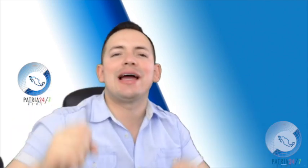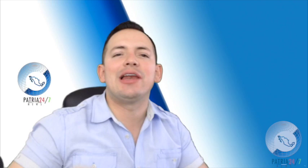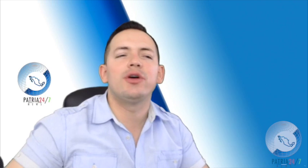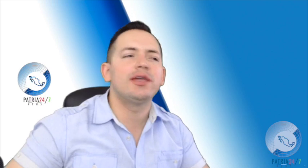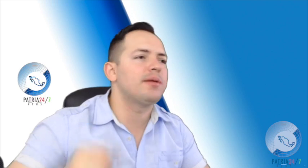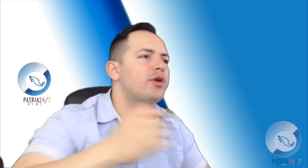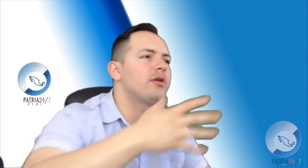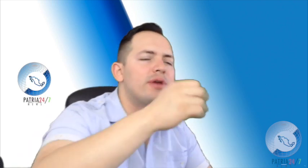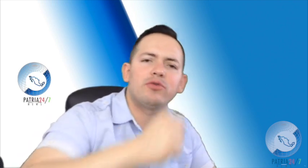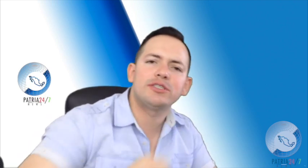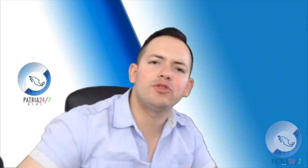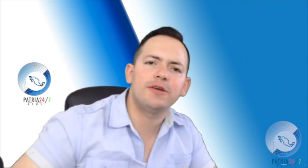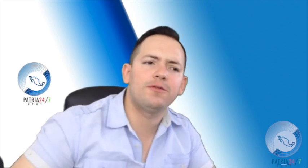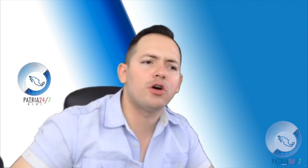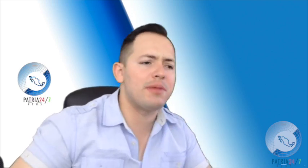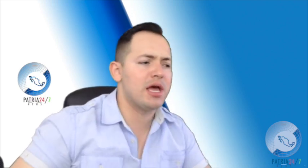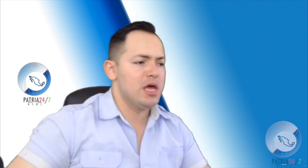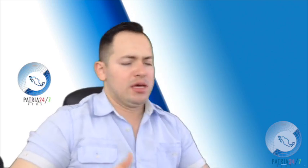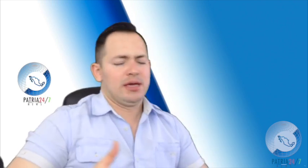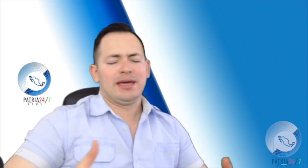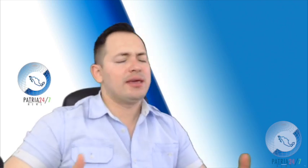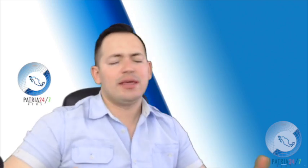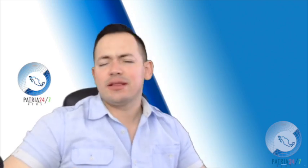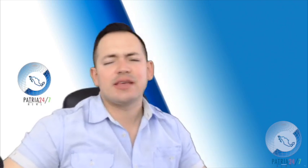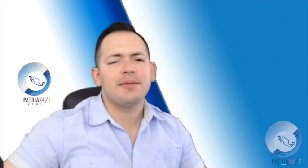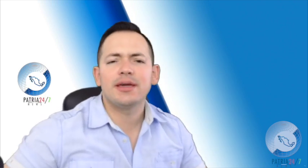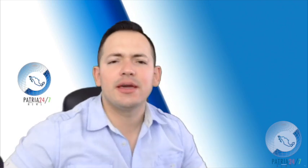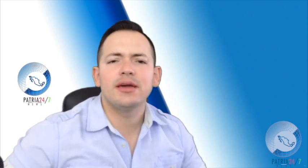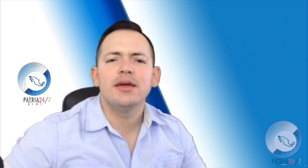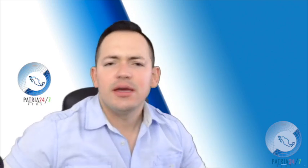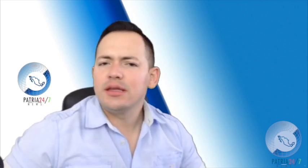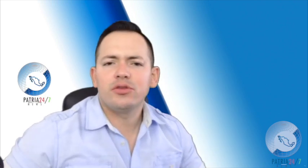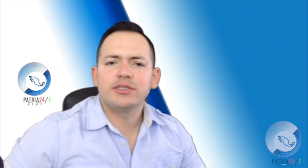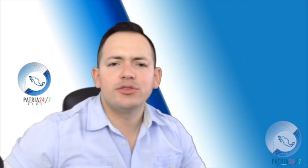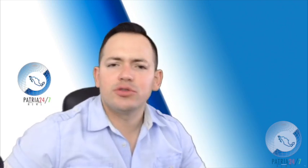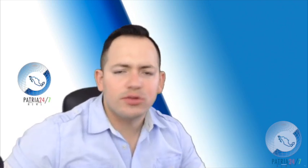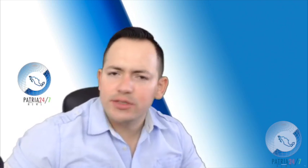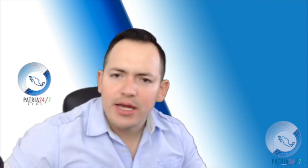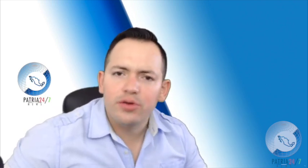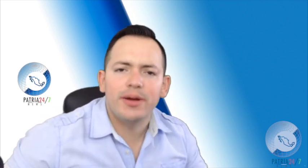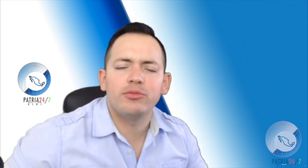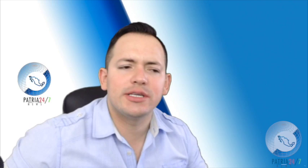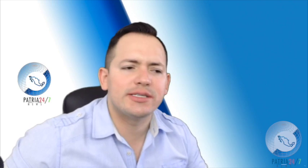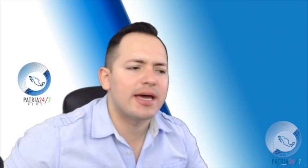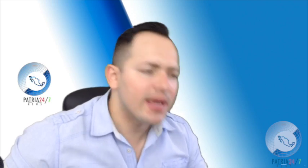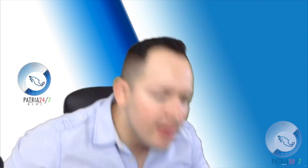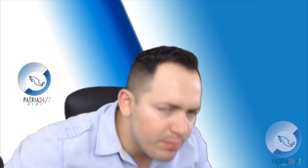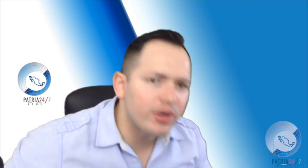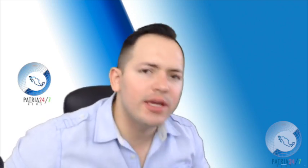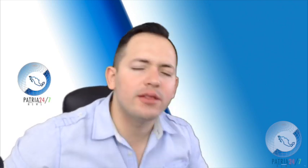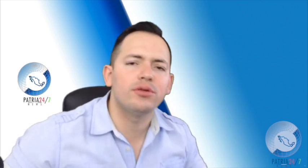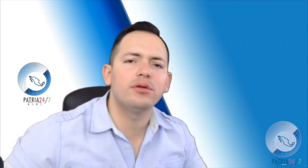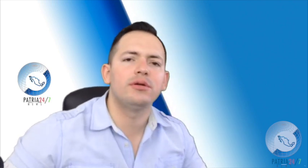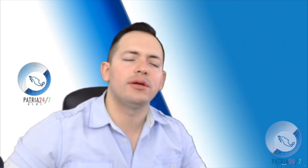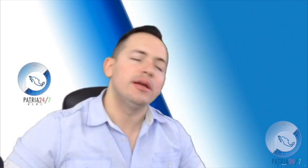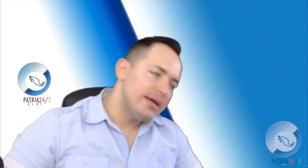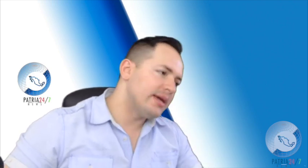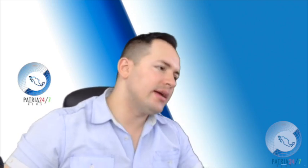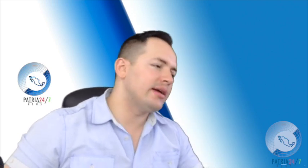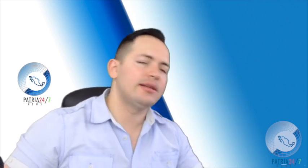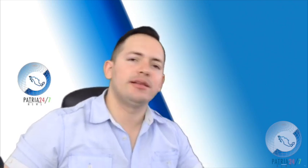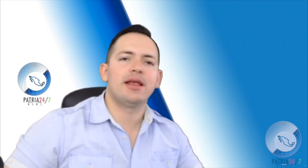cuestión legaloide, por alguna cuestión de forma, ¿saben qué? Entonces nosotros ya no vamos a estar ahí